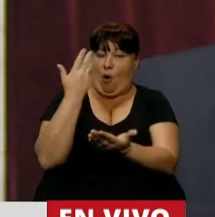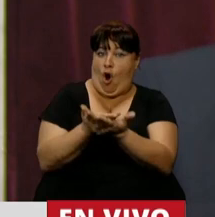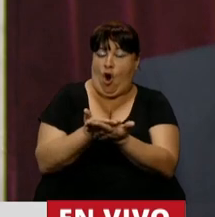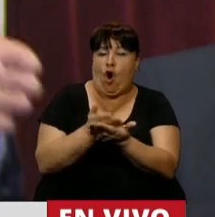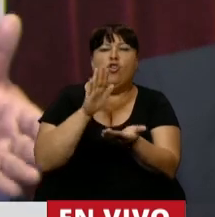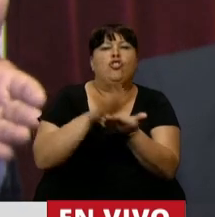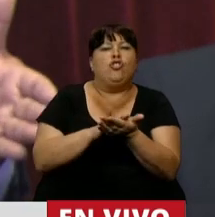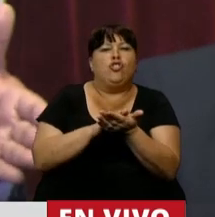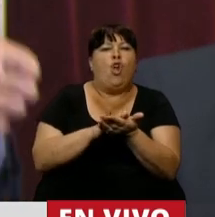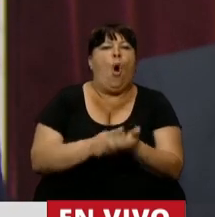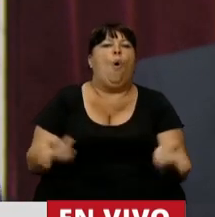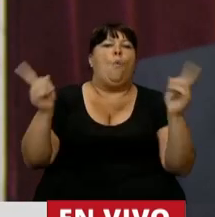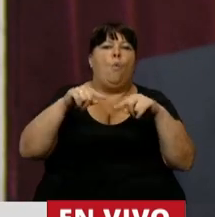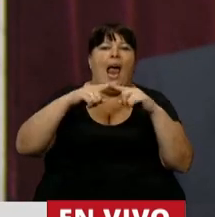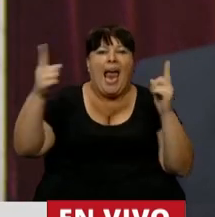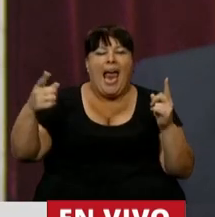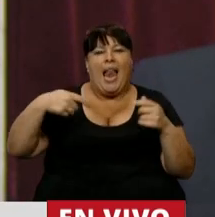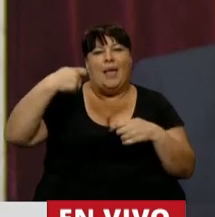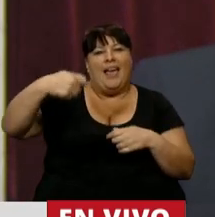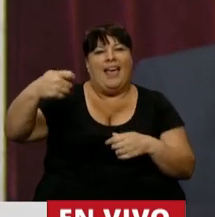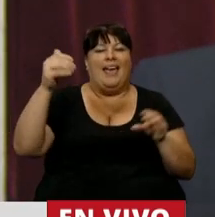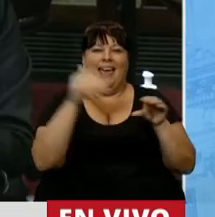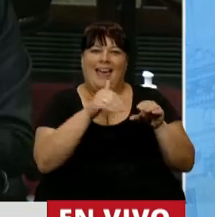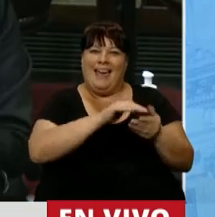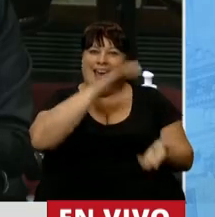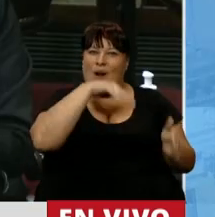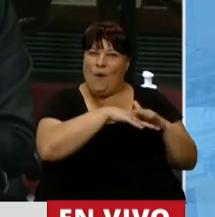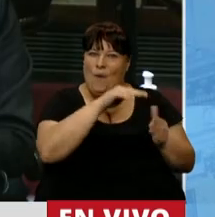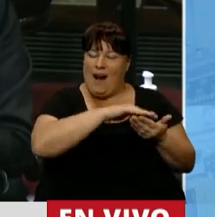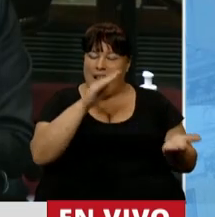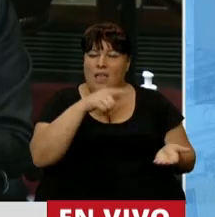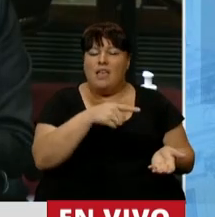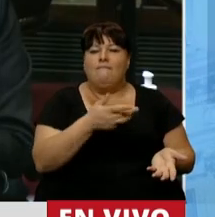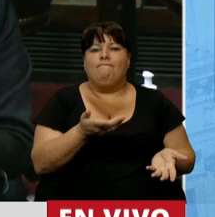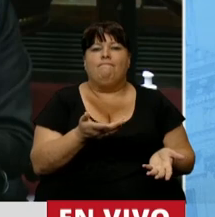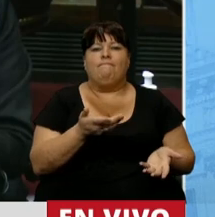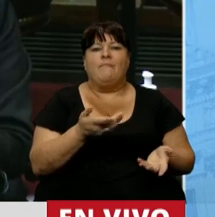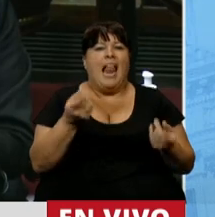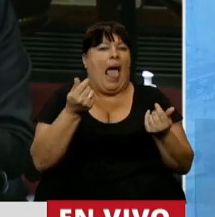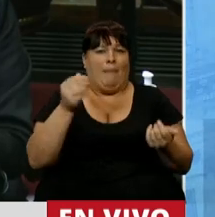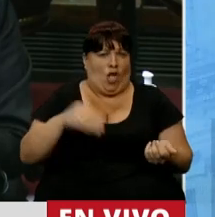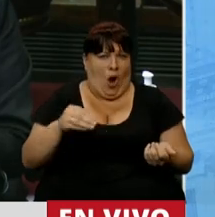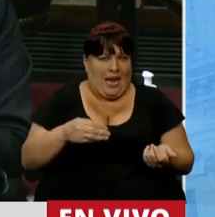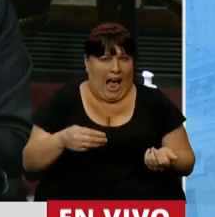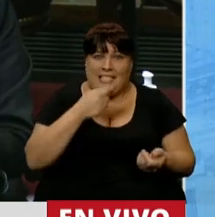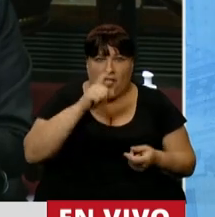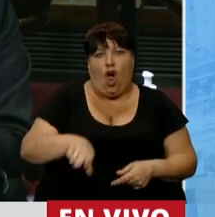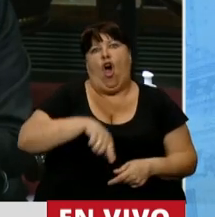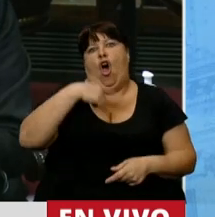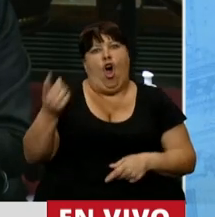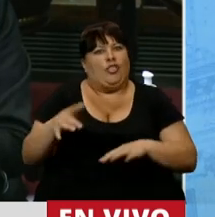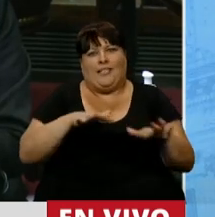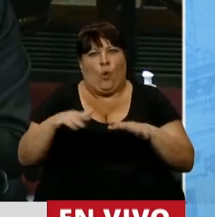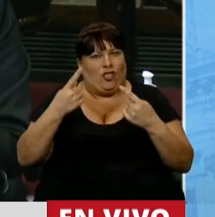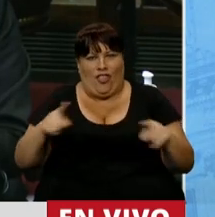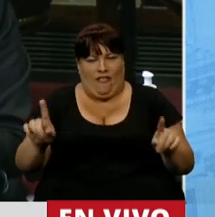tiempito acá de vuelta a la sustentabilidad y sostenibilidad del Fondo de Garantía de Sustentabilidad, los recursos no alcanzaban y hubiésemos estado en otra sintonía